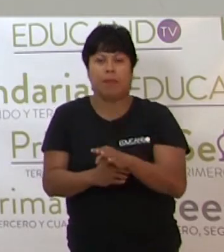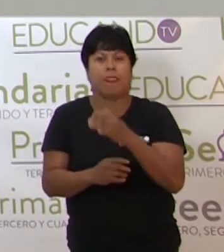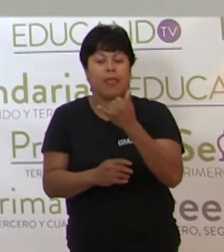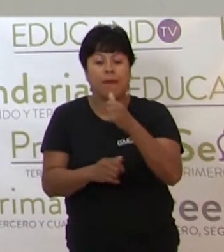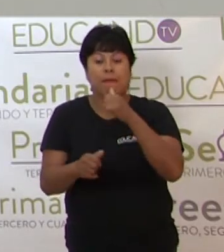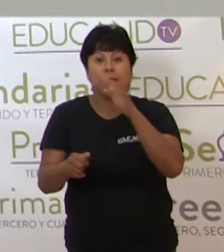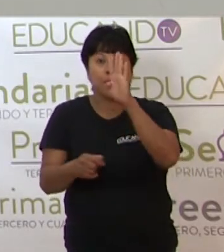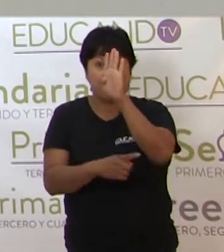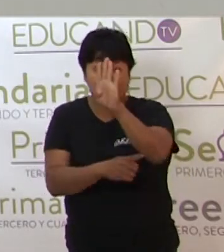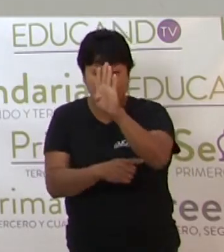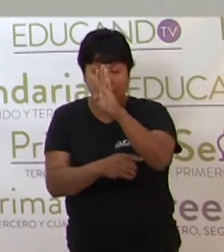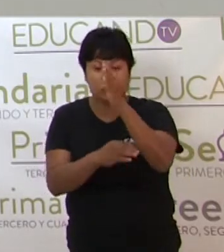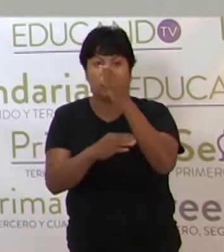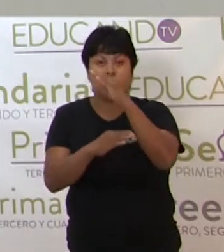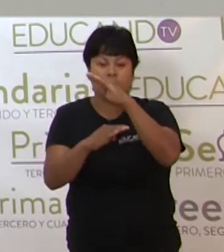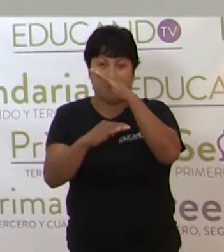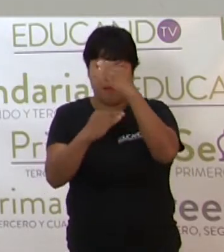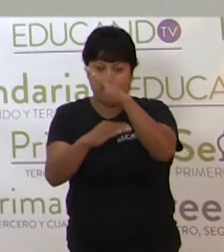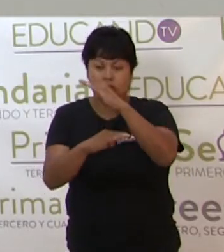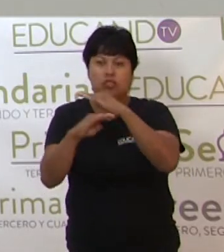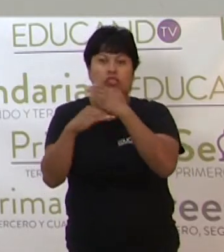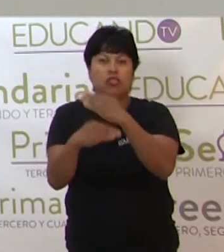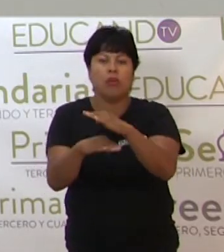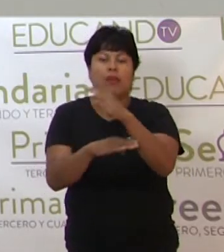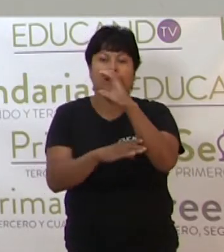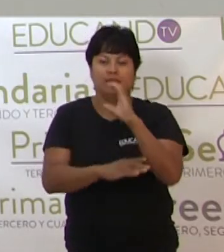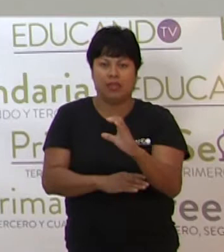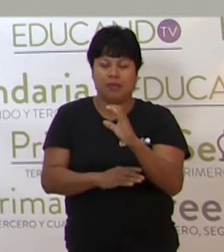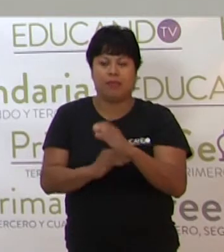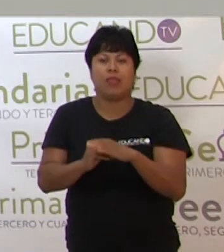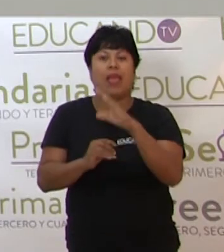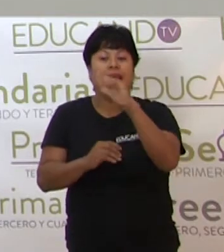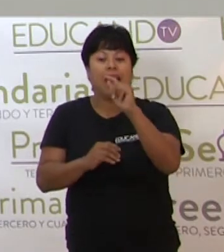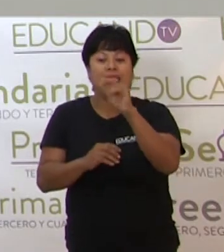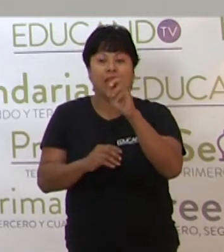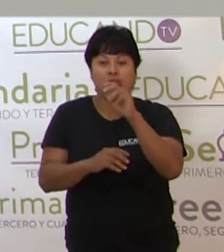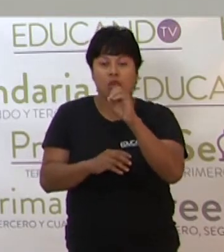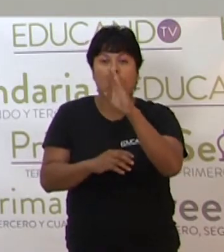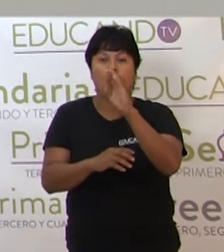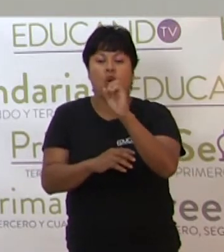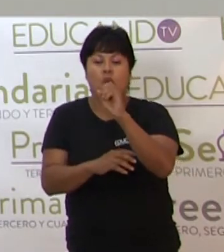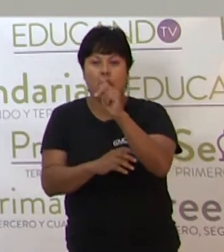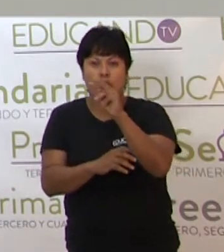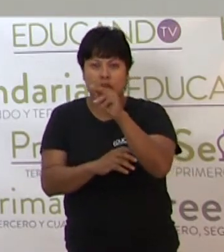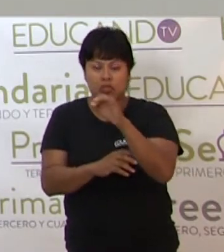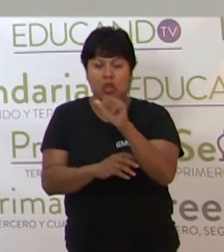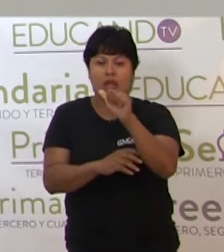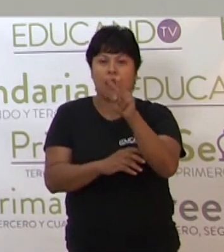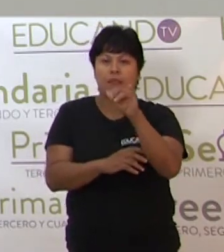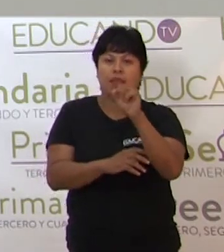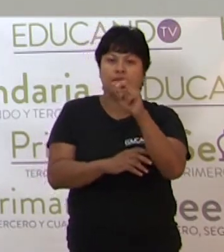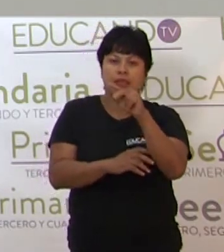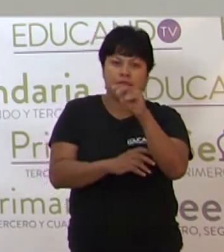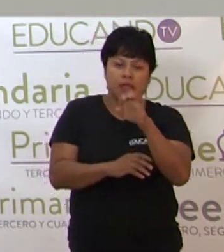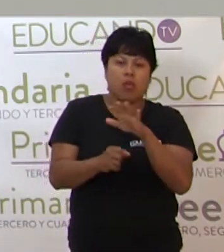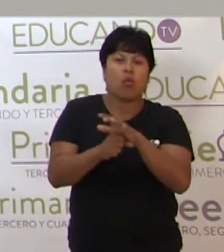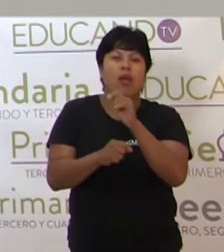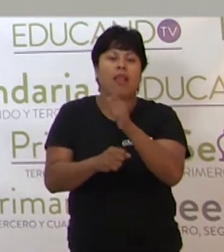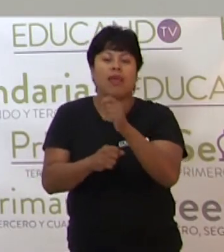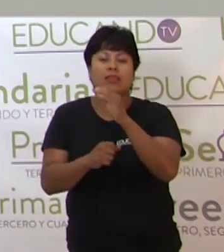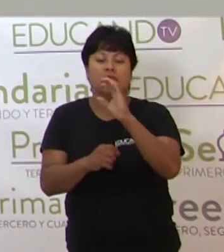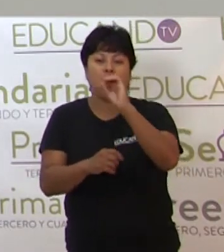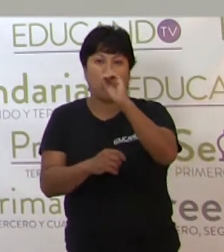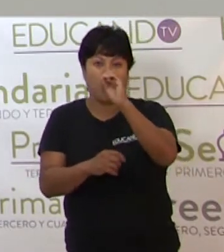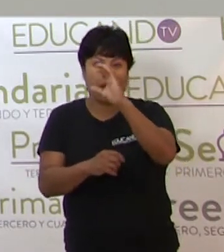B sobre C. Tangente, cateto opuesto sobre cateto adyacente. ¿Cuál es el